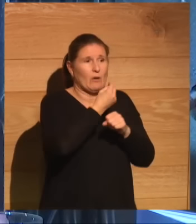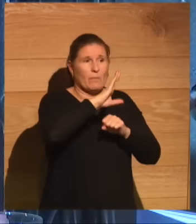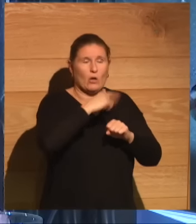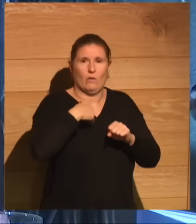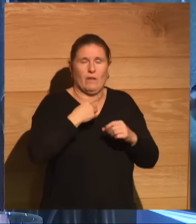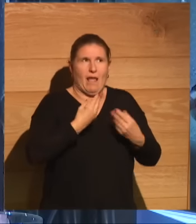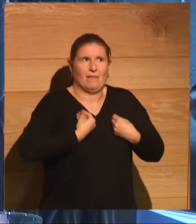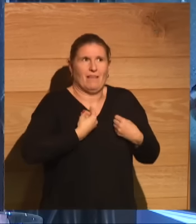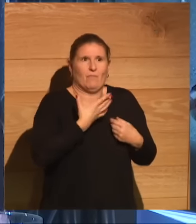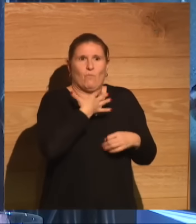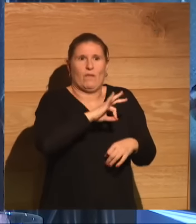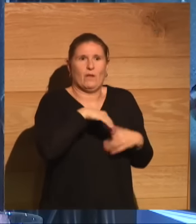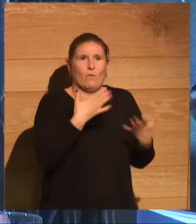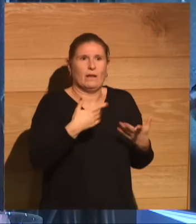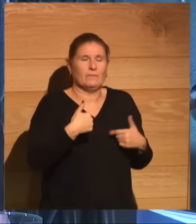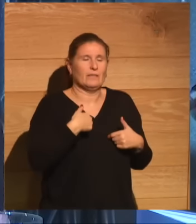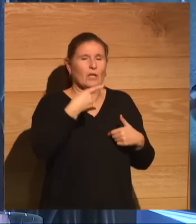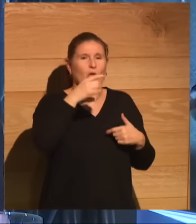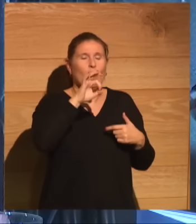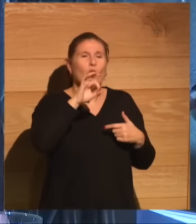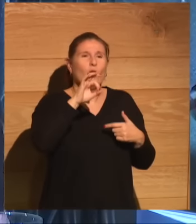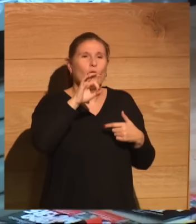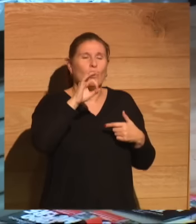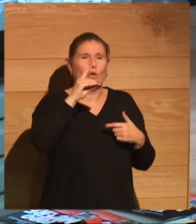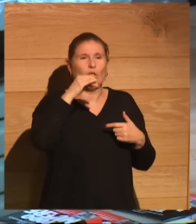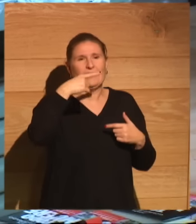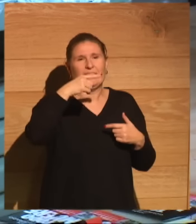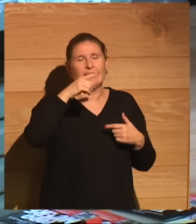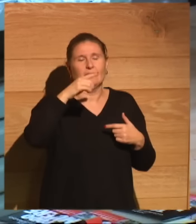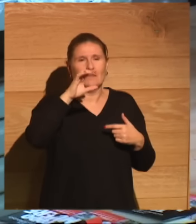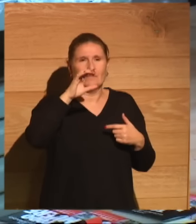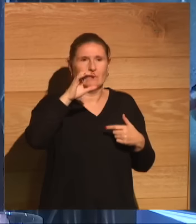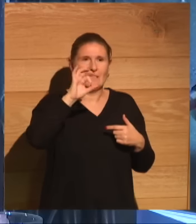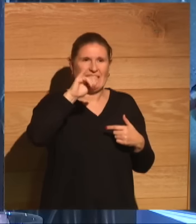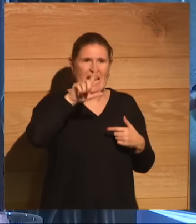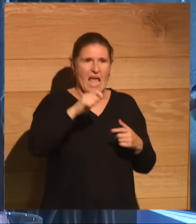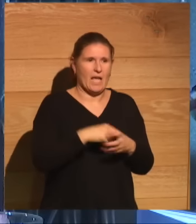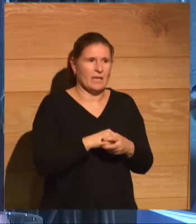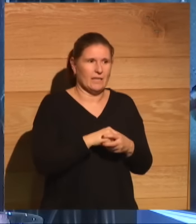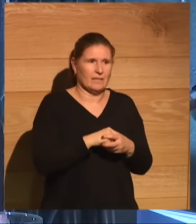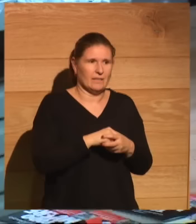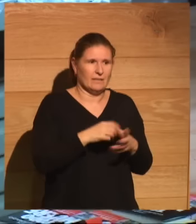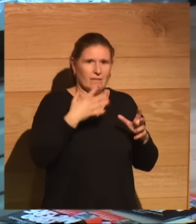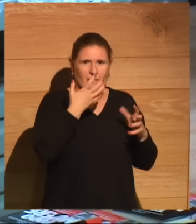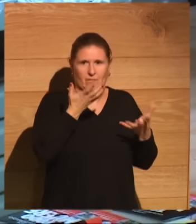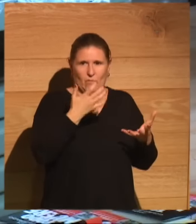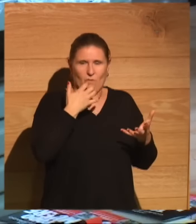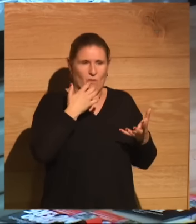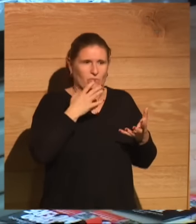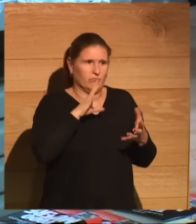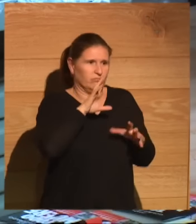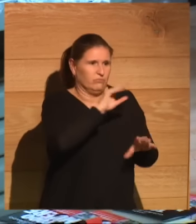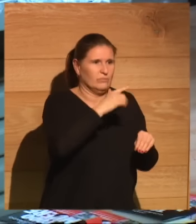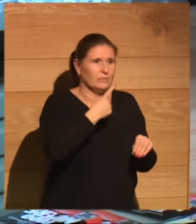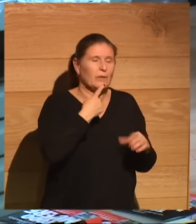vida era ir dentro del traje de Godzilla. Estoy muy de acuerdo. Yo creo que Antonio Resines haciendo de mudo también está bien,